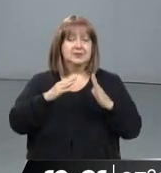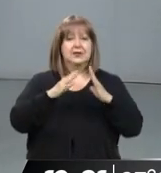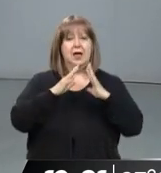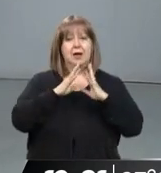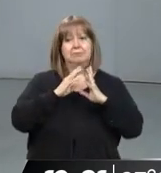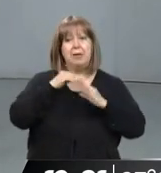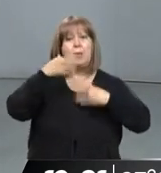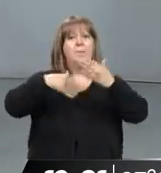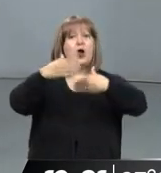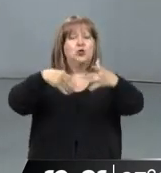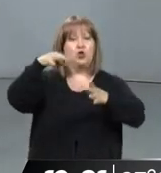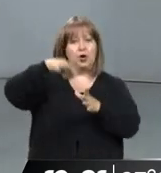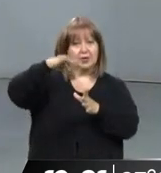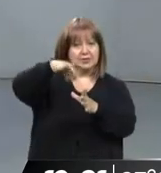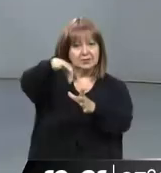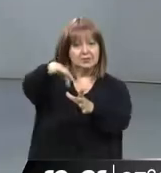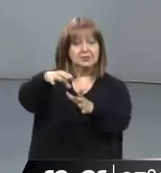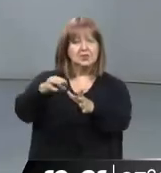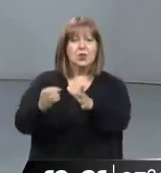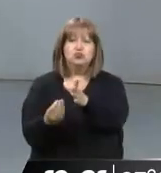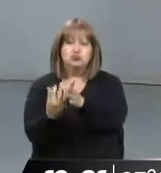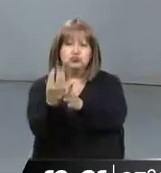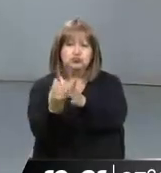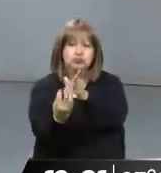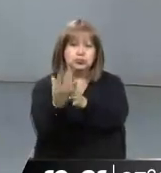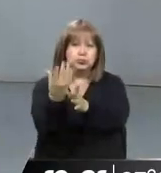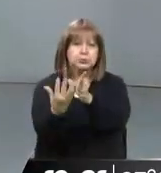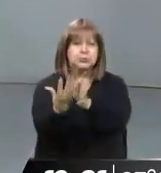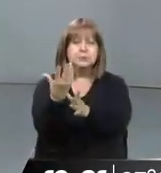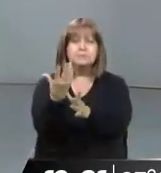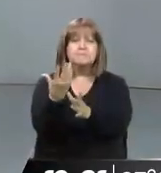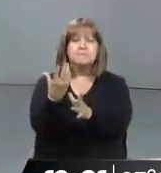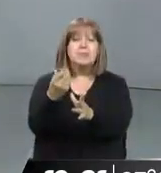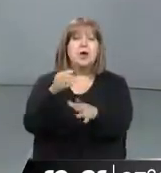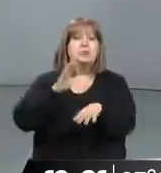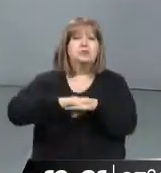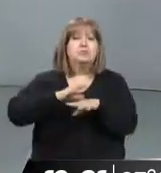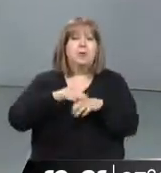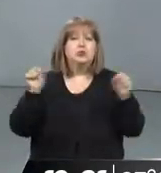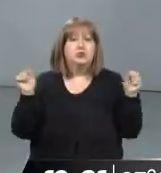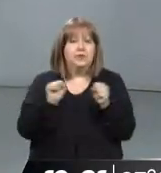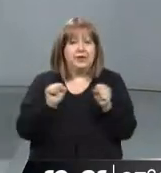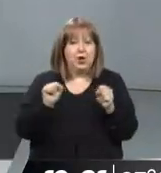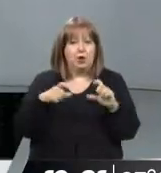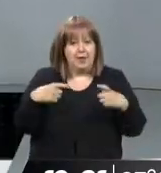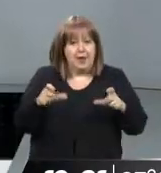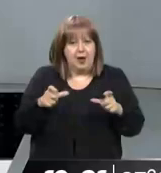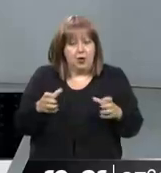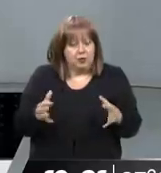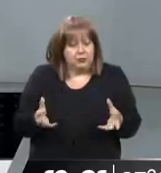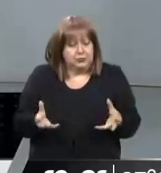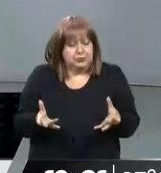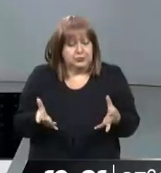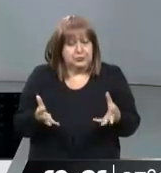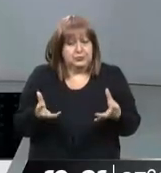minuto, perdieron todo el trabajo que habían hecho durante 2022 y no les quedó con estas heladas absolutamente nada. Algunos